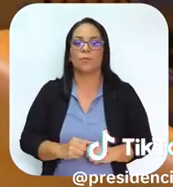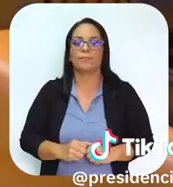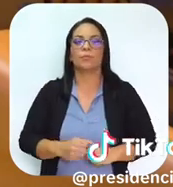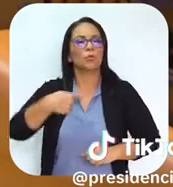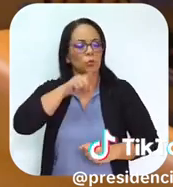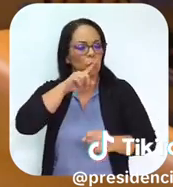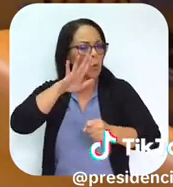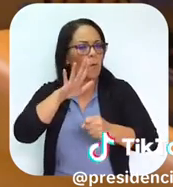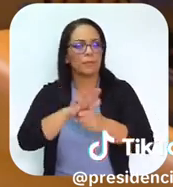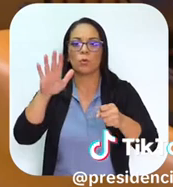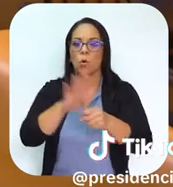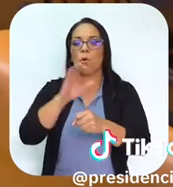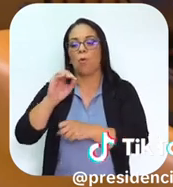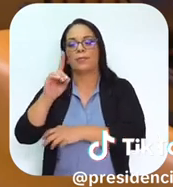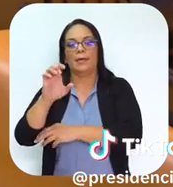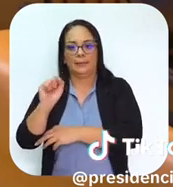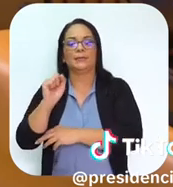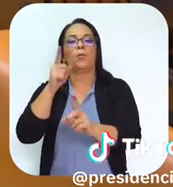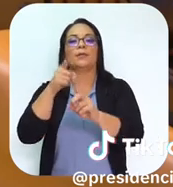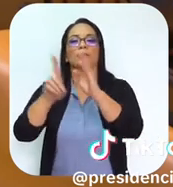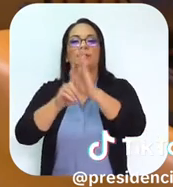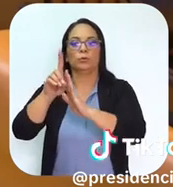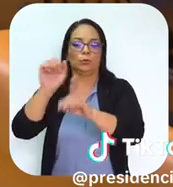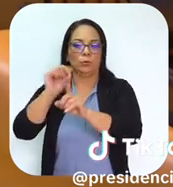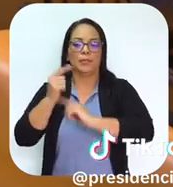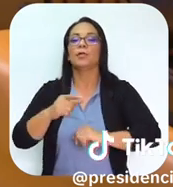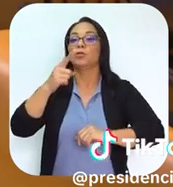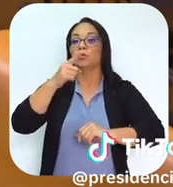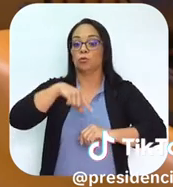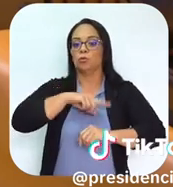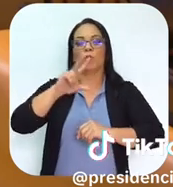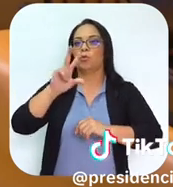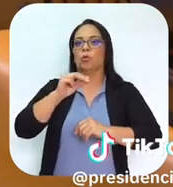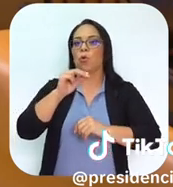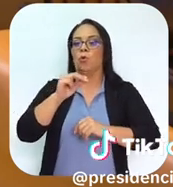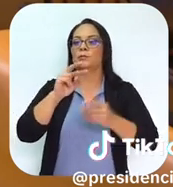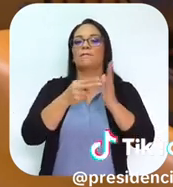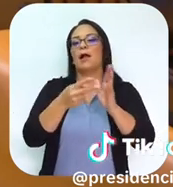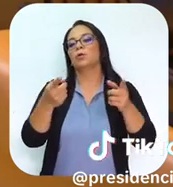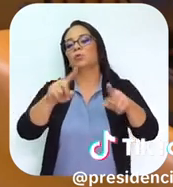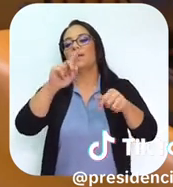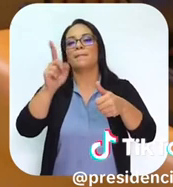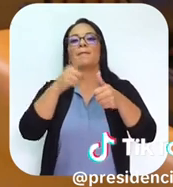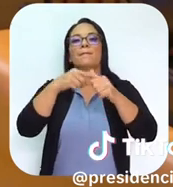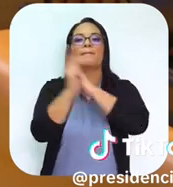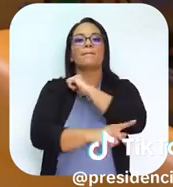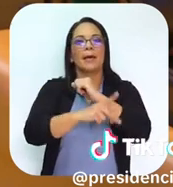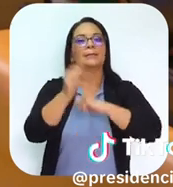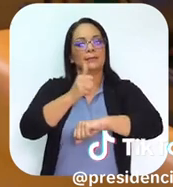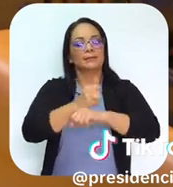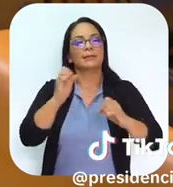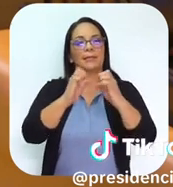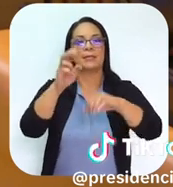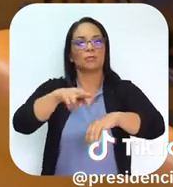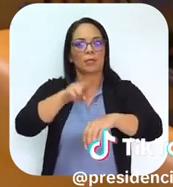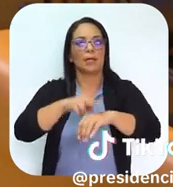tenemos un total compromiso con los ods no es casualidad que seamos el primer país del mundo en establecer una estrategia